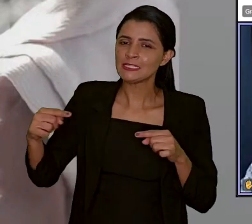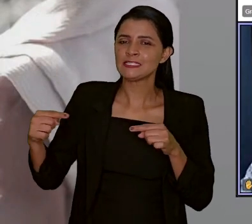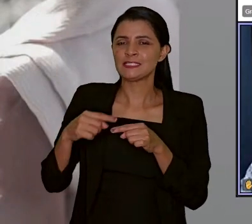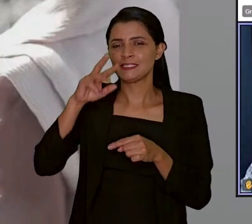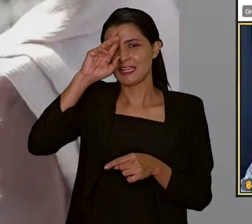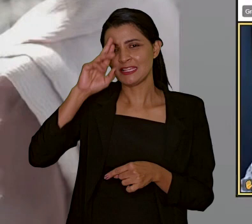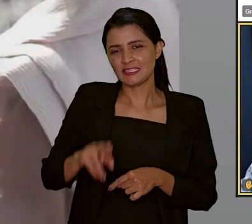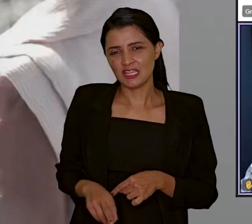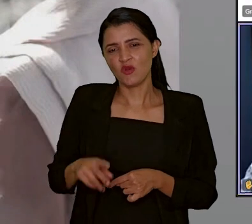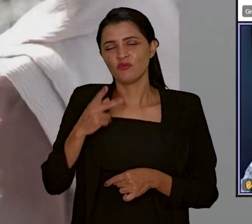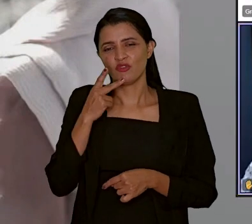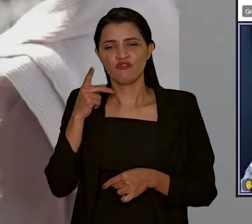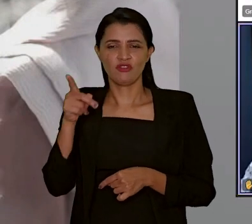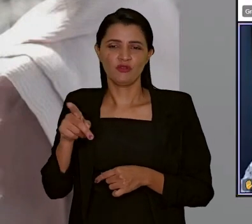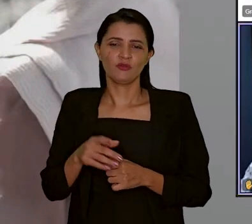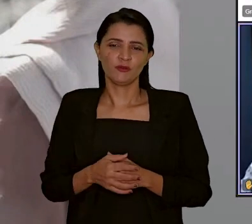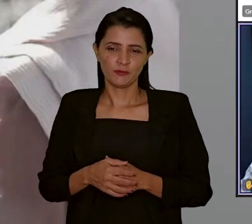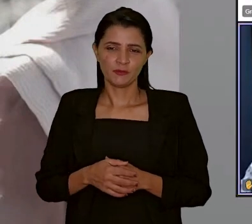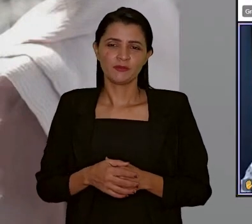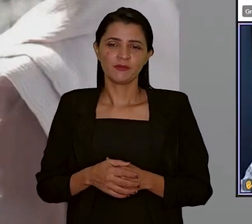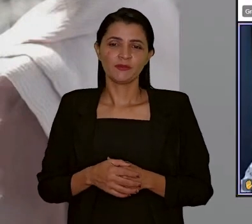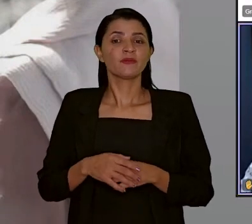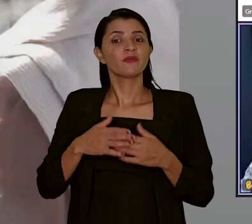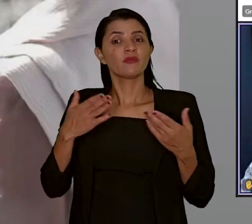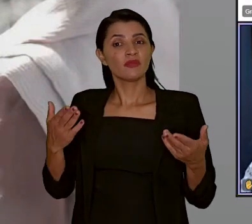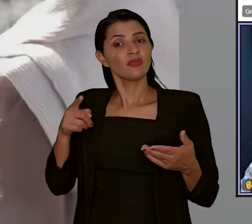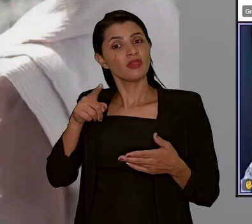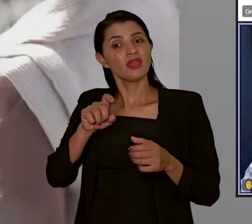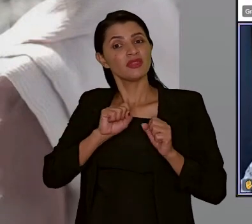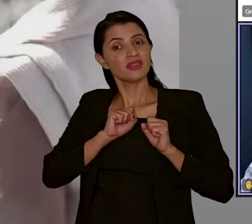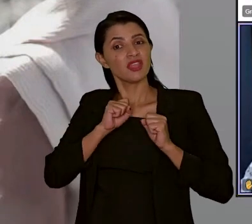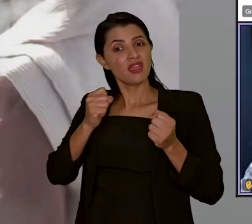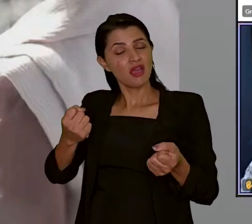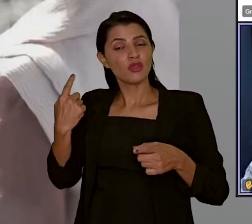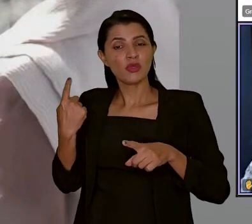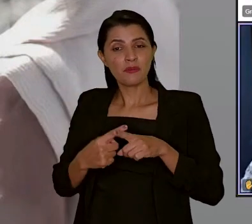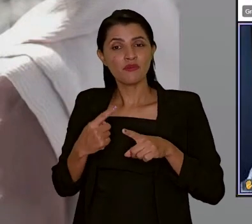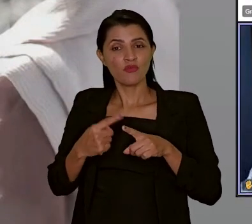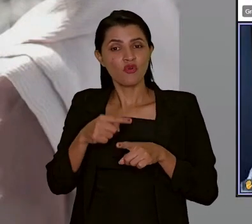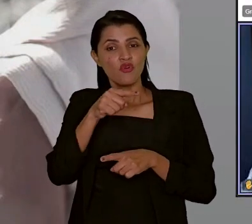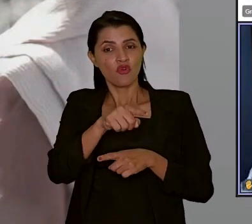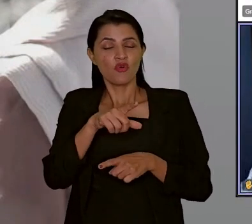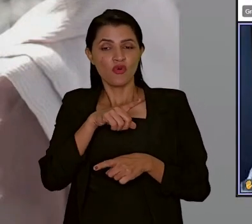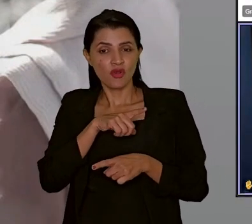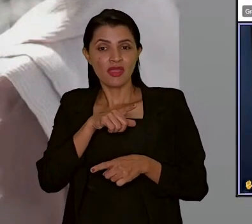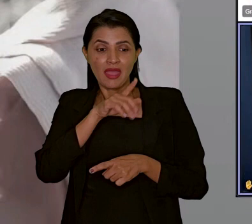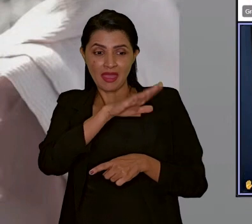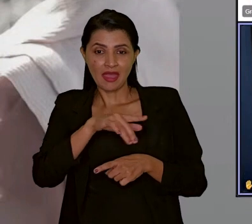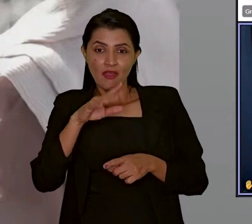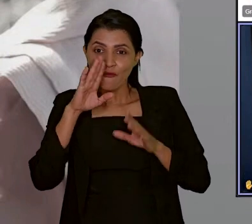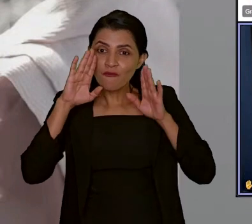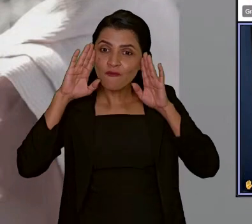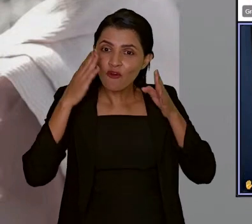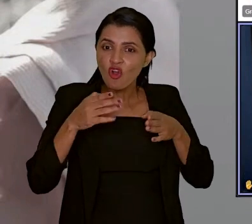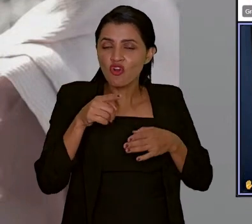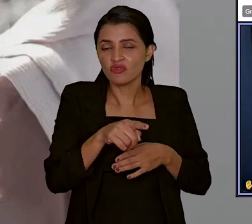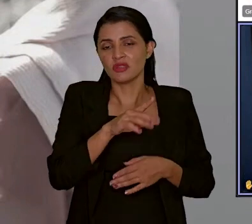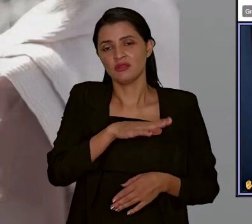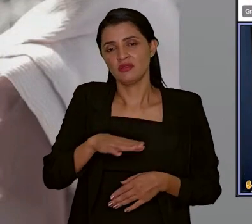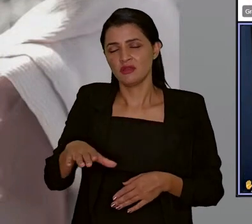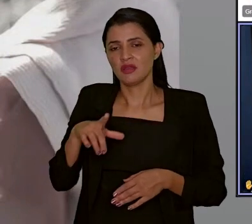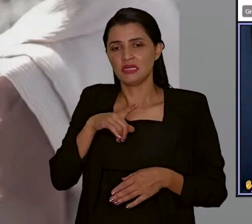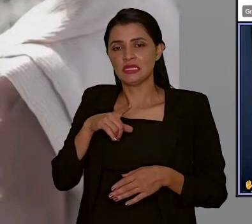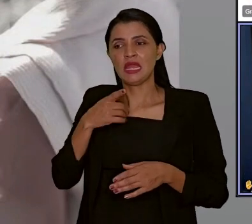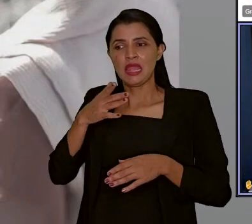es. Y es que es delicado porque la figura del juez de enlace camina en lo que tiene que ver con las